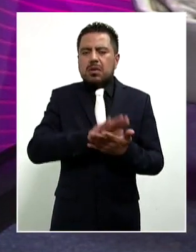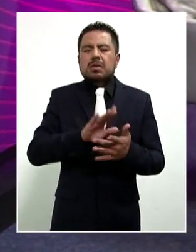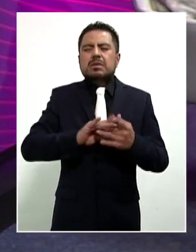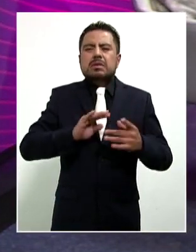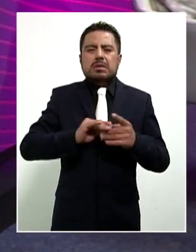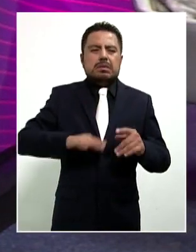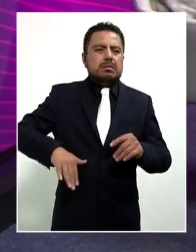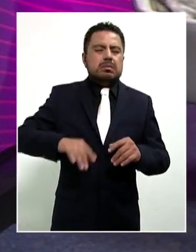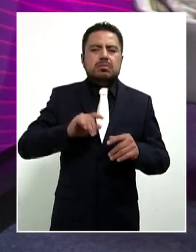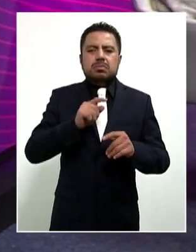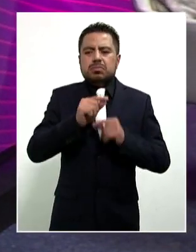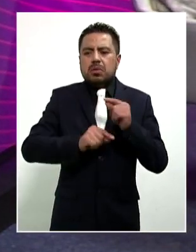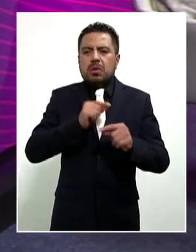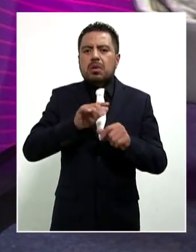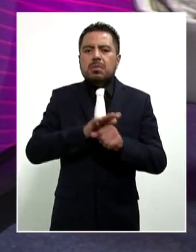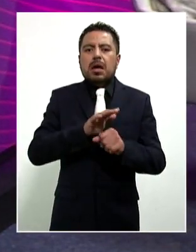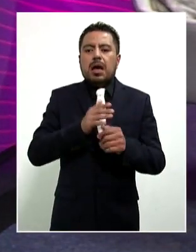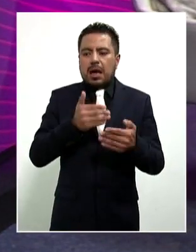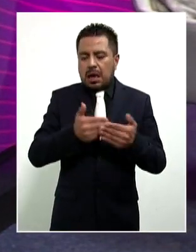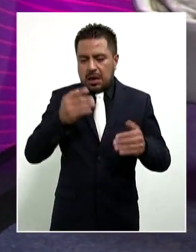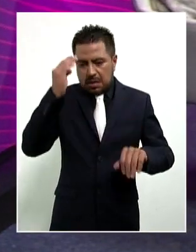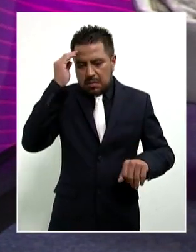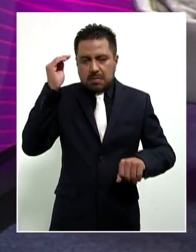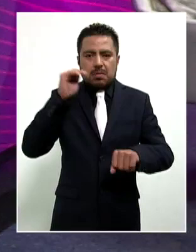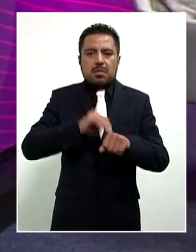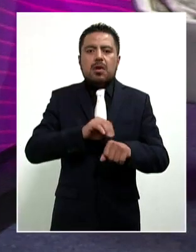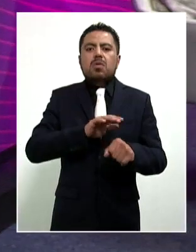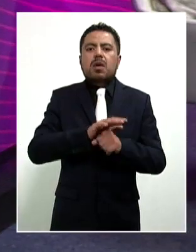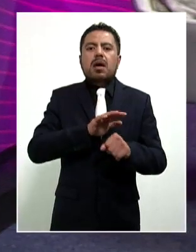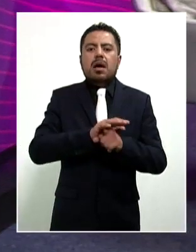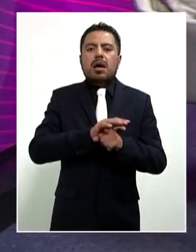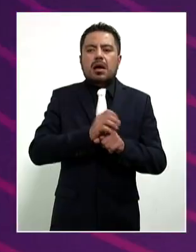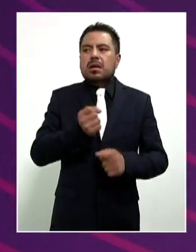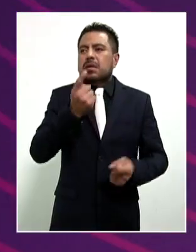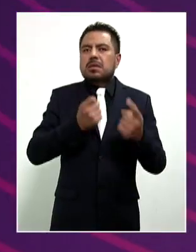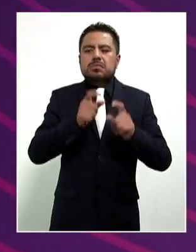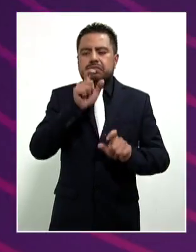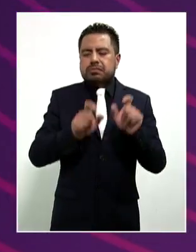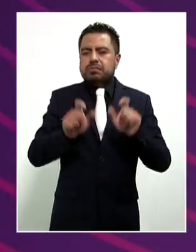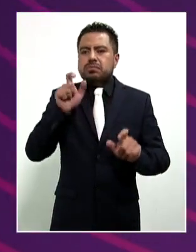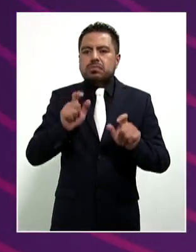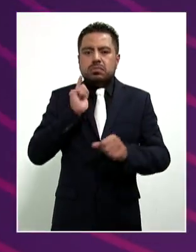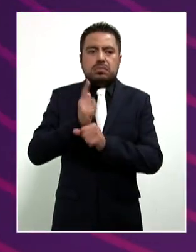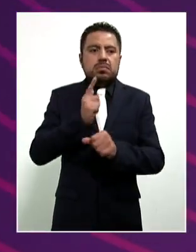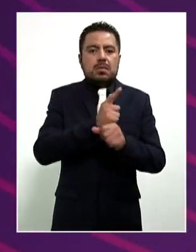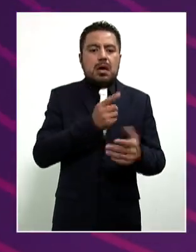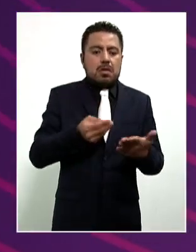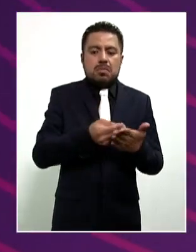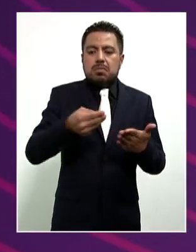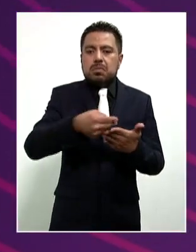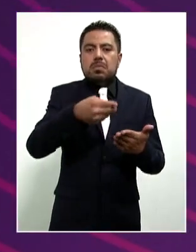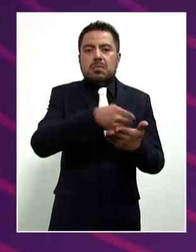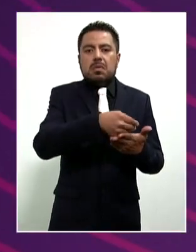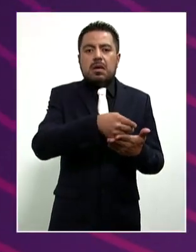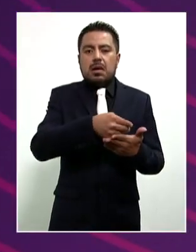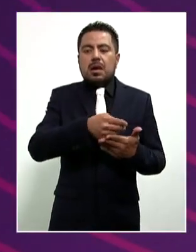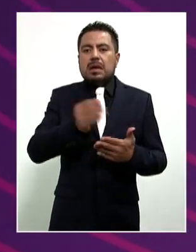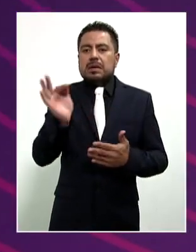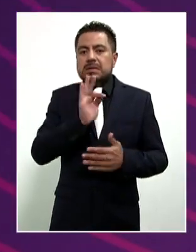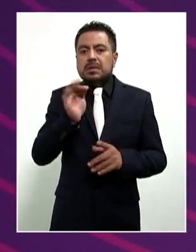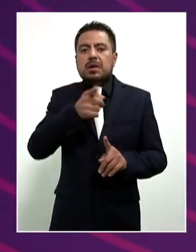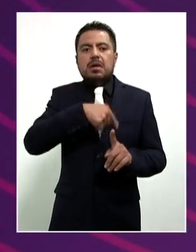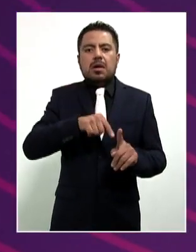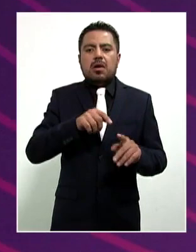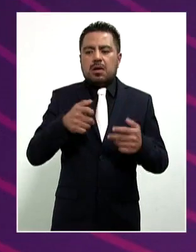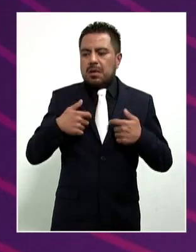Cuéntanos un poquito, no sé si tengas ahora en la mente los casos de algunos perfiles, ¿no? Que ustedes vean que están aportando, o incluso a